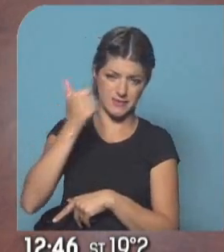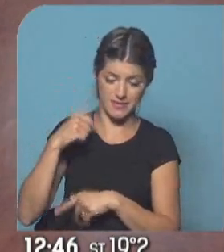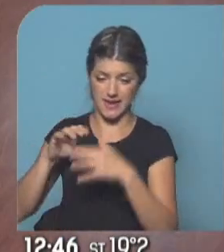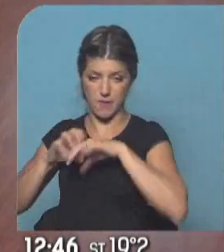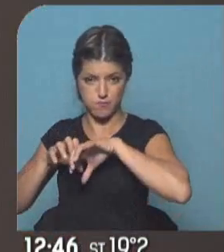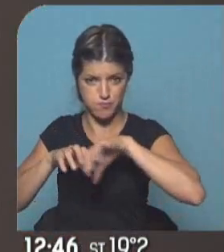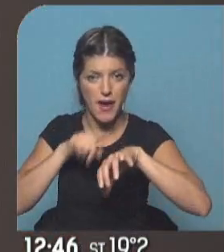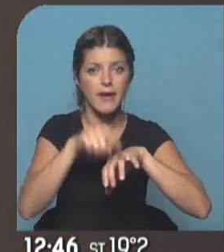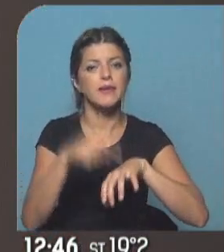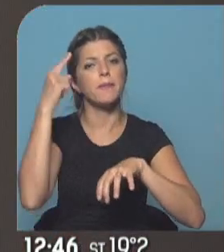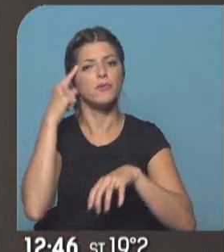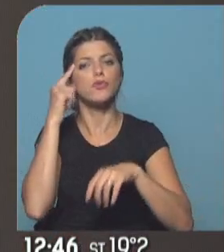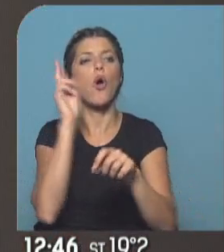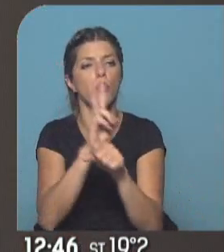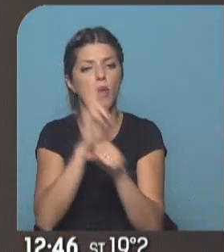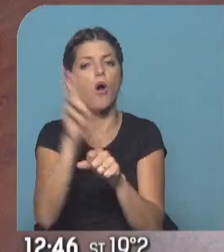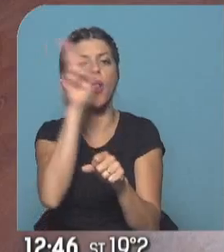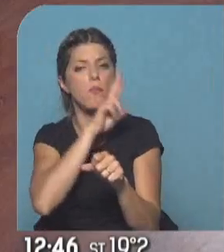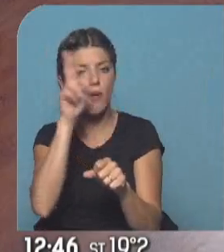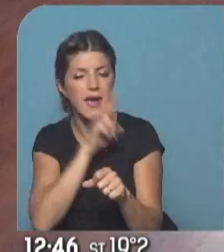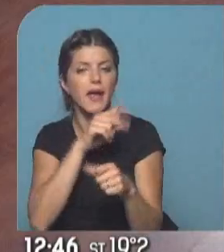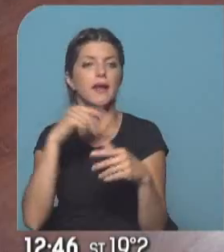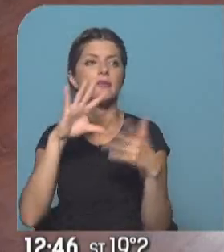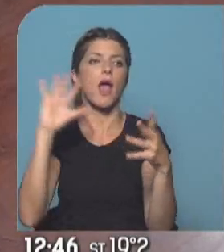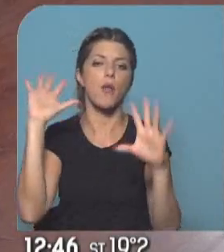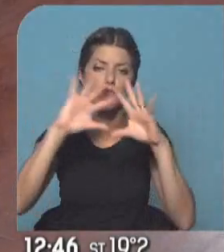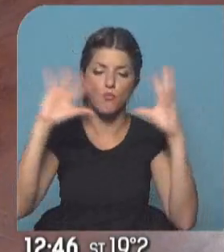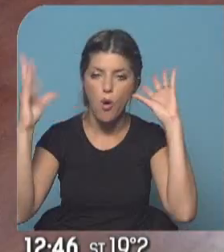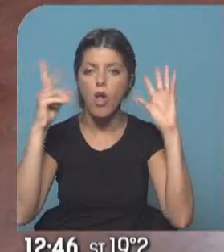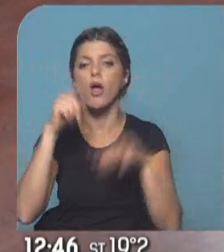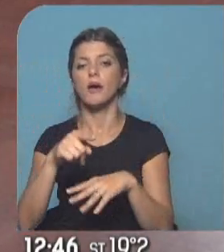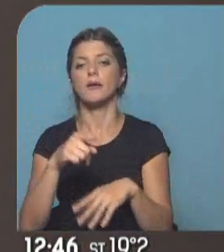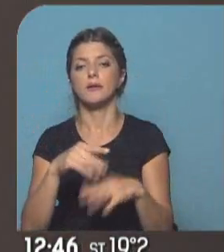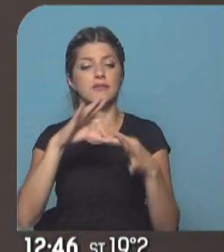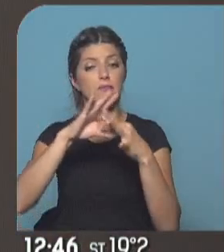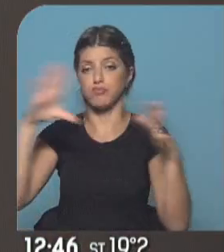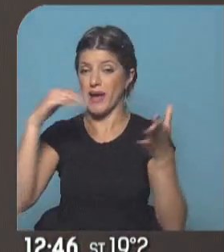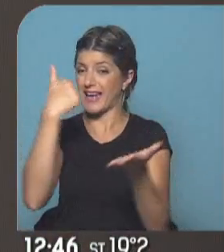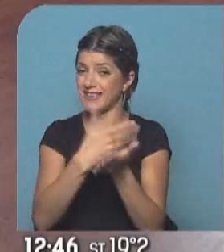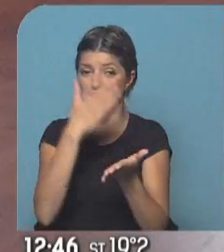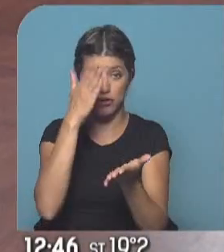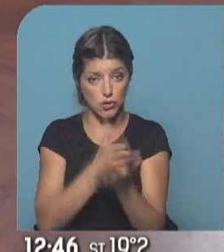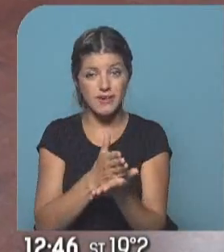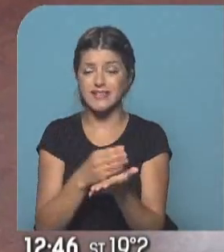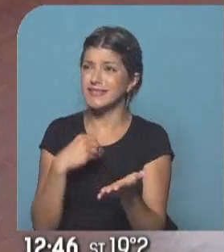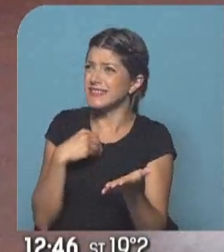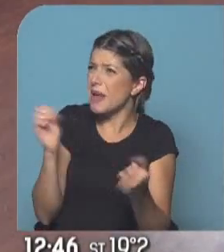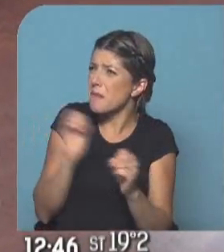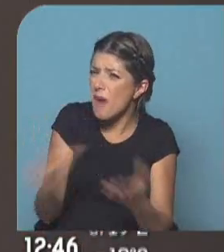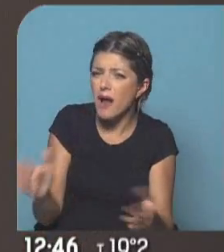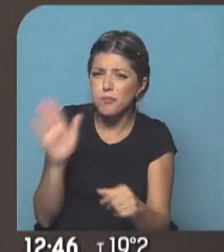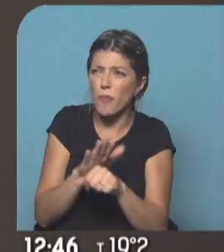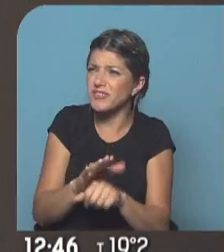evolucionado hacia el ecologismo, el feminismo, son muy independentistas, digamos, es un sector que se siente desilusionado y